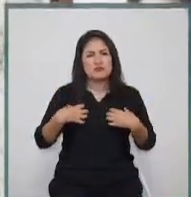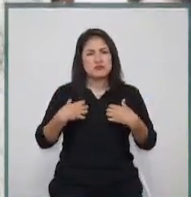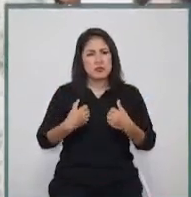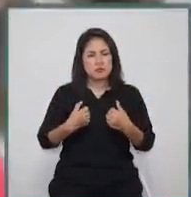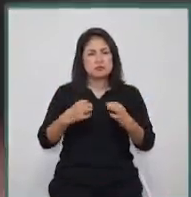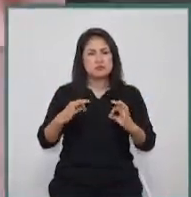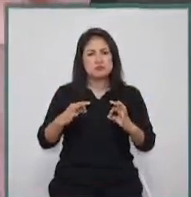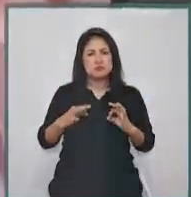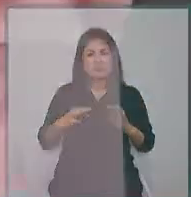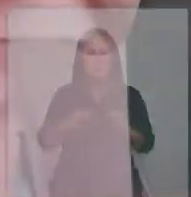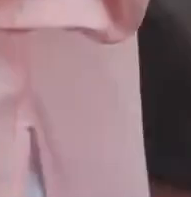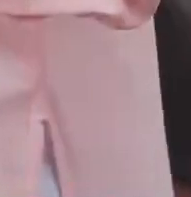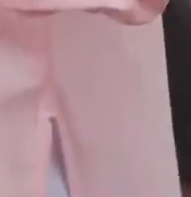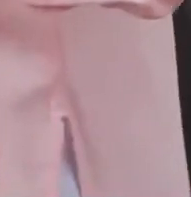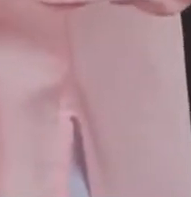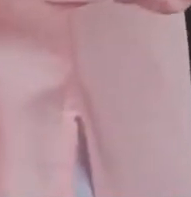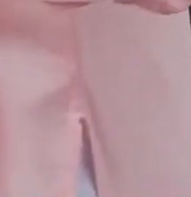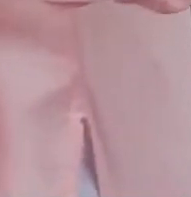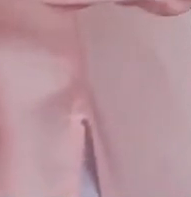tema de la salud.